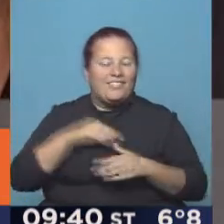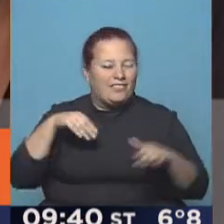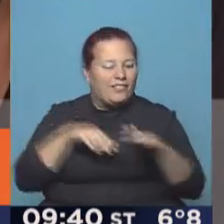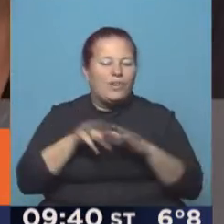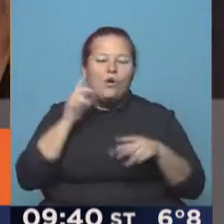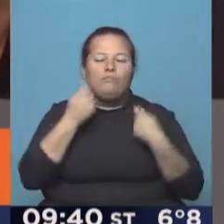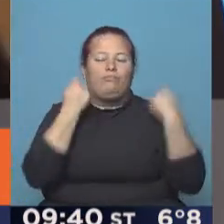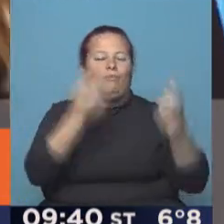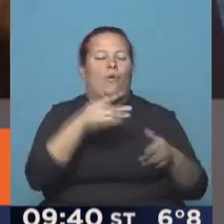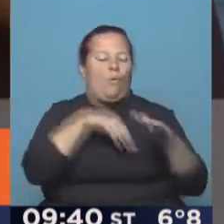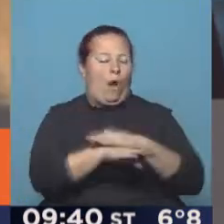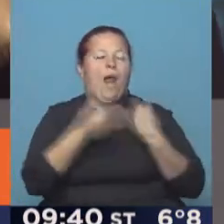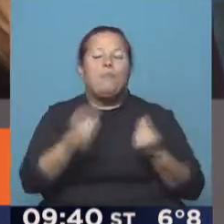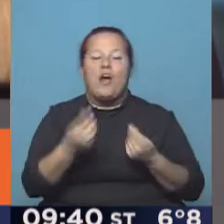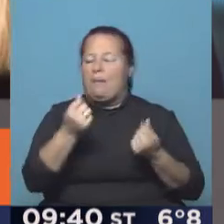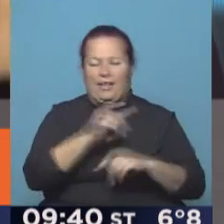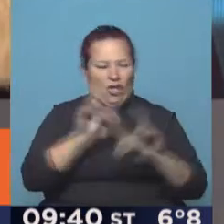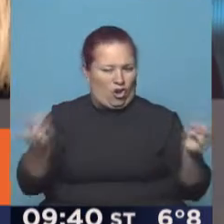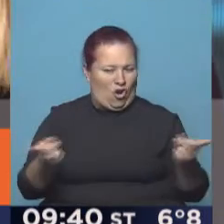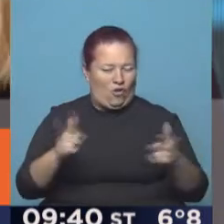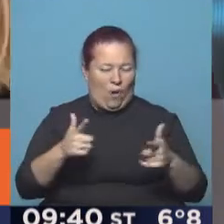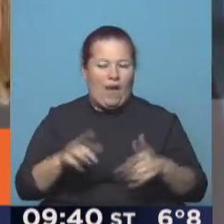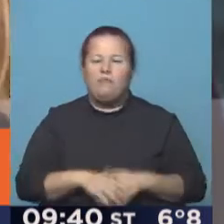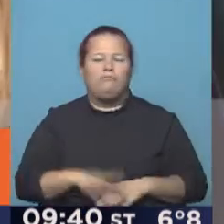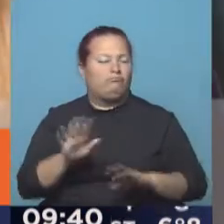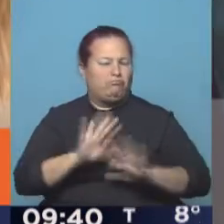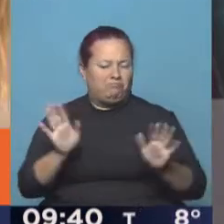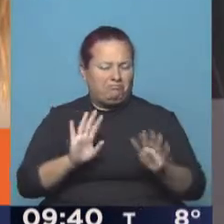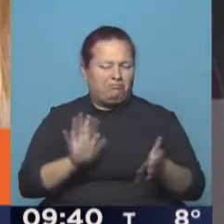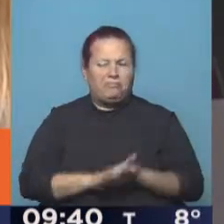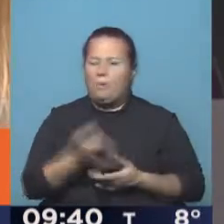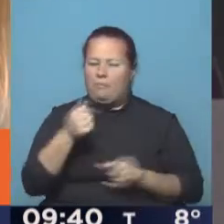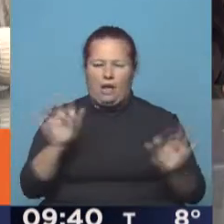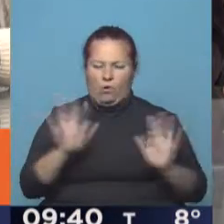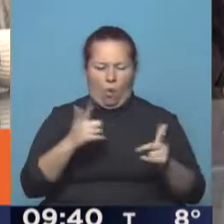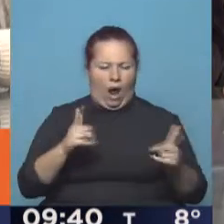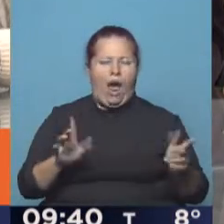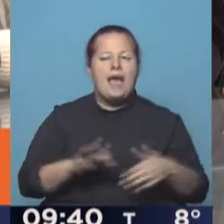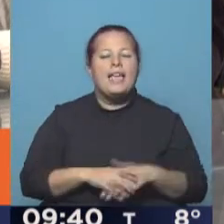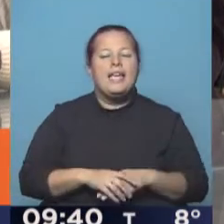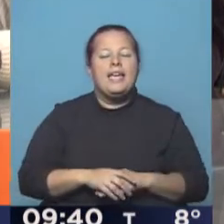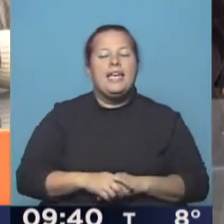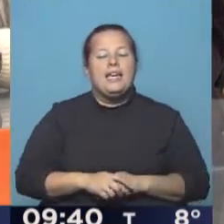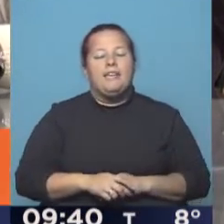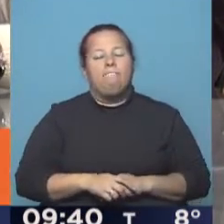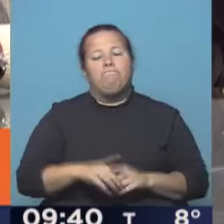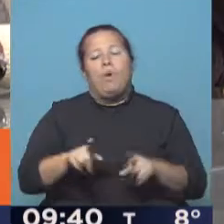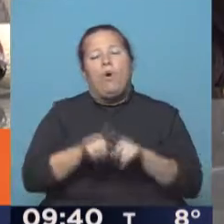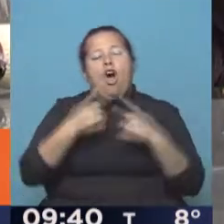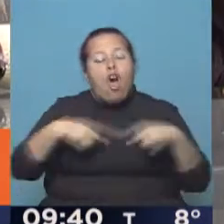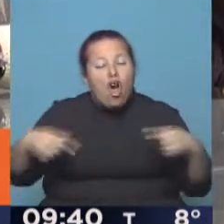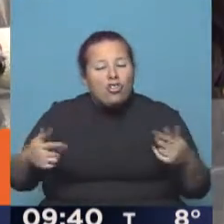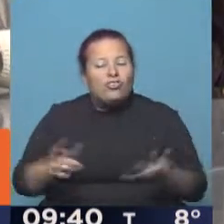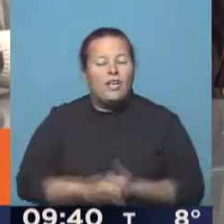que lo hayas tenido vos, ya que dinero no había? No, dinero no había. Como